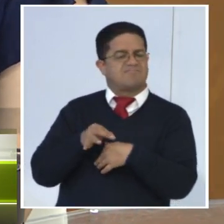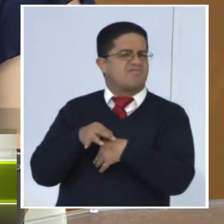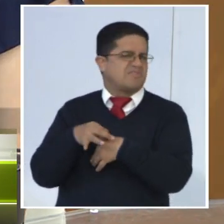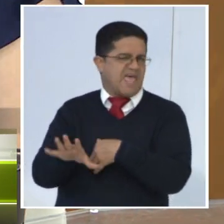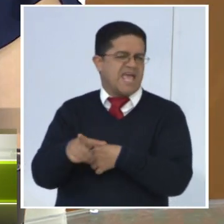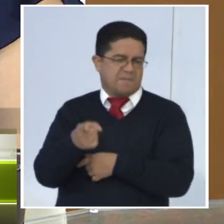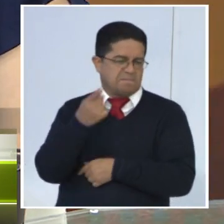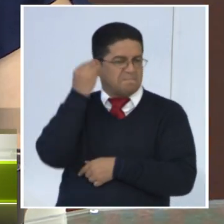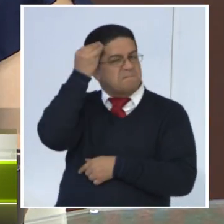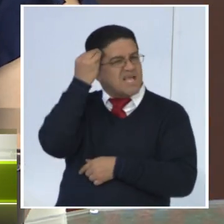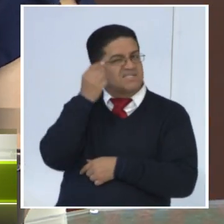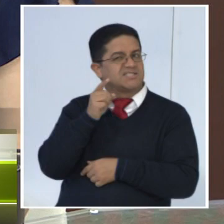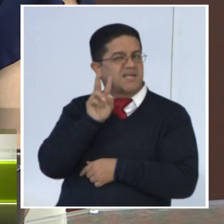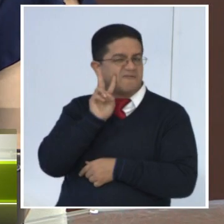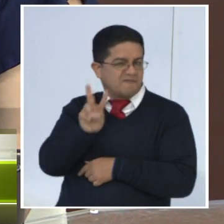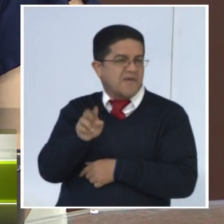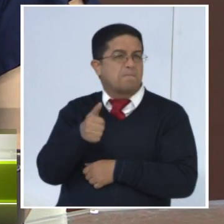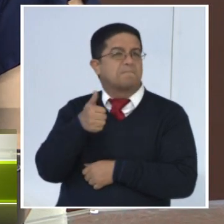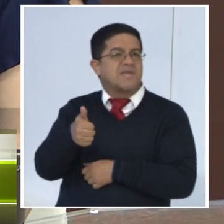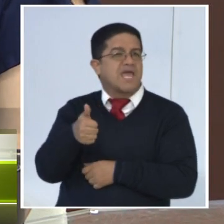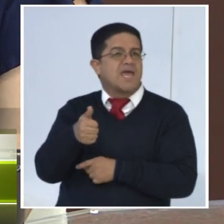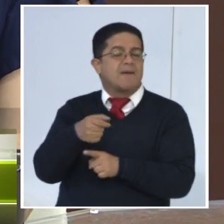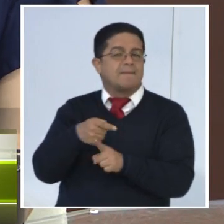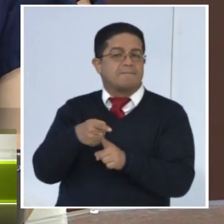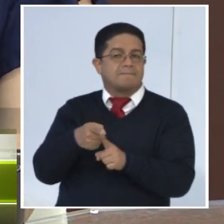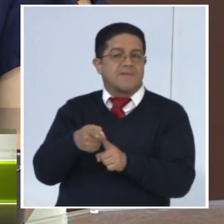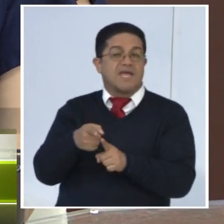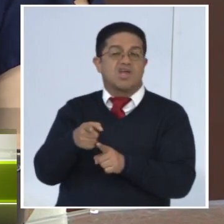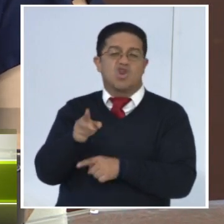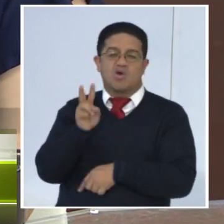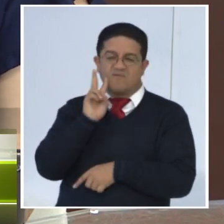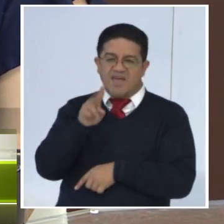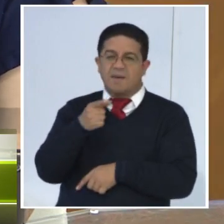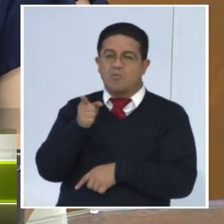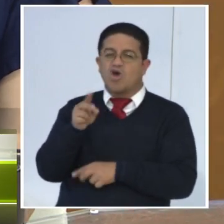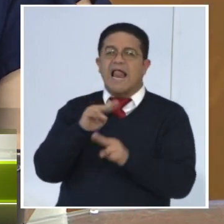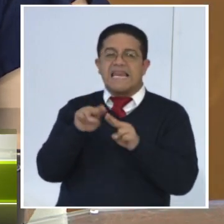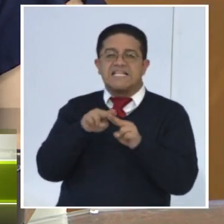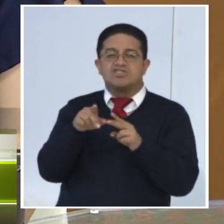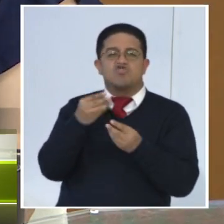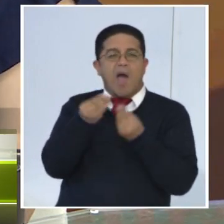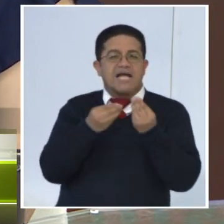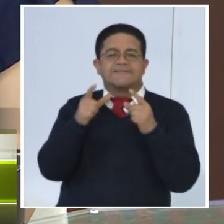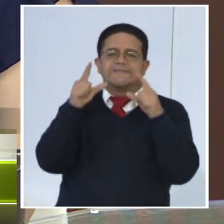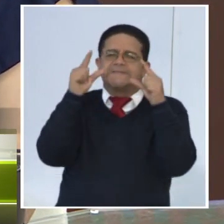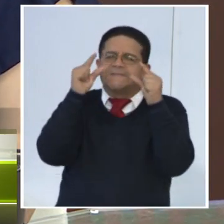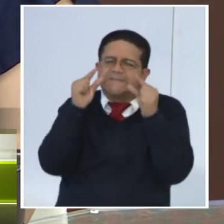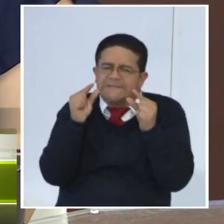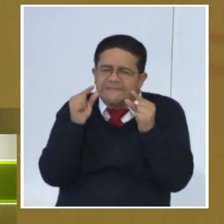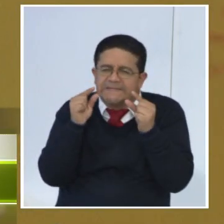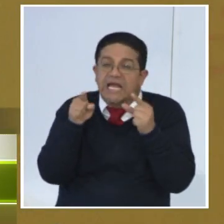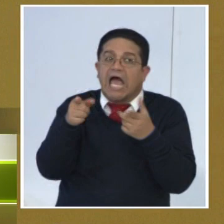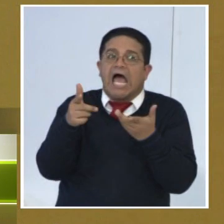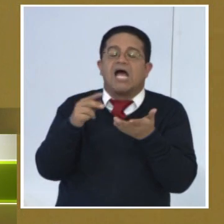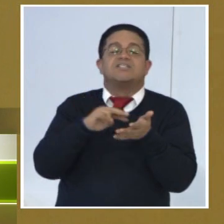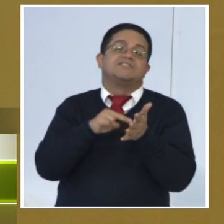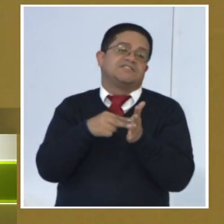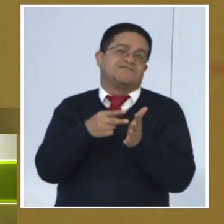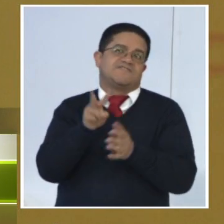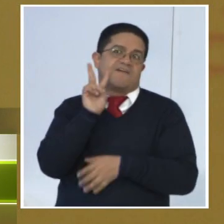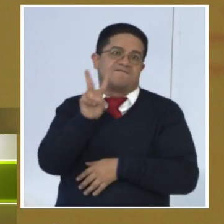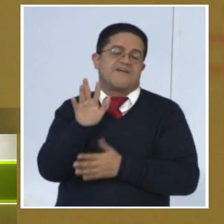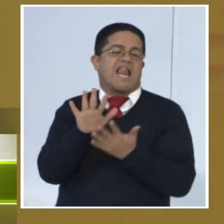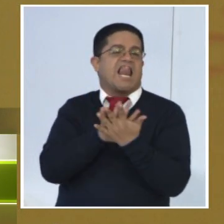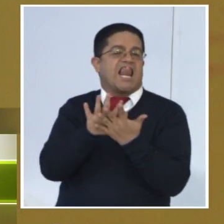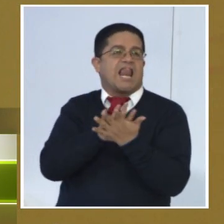viendo bien o si nos damos cuenta de que tiene algún tipo de conducta que pueda referirnos a que no esté viendo bien. Sí, acuérdate que tú puedes